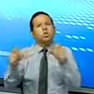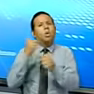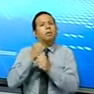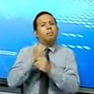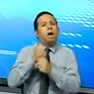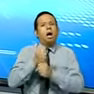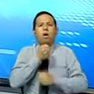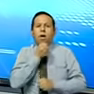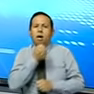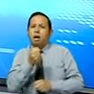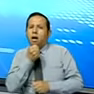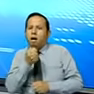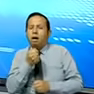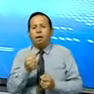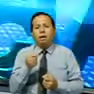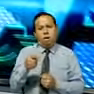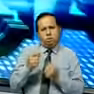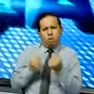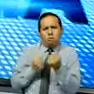en beneficio de la sociedad.